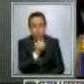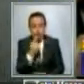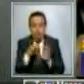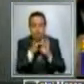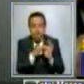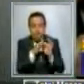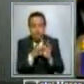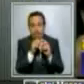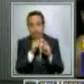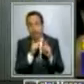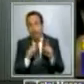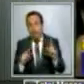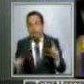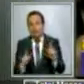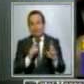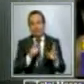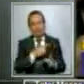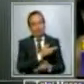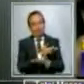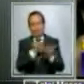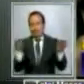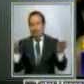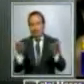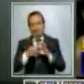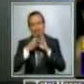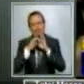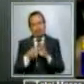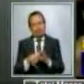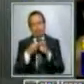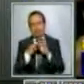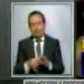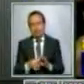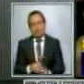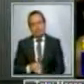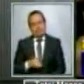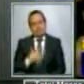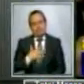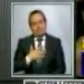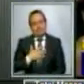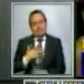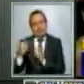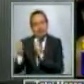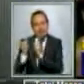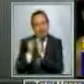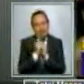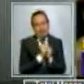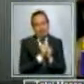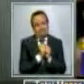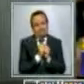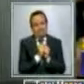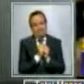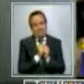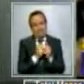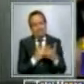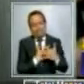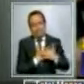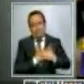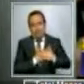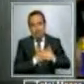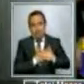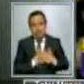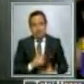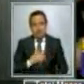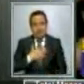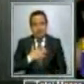pero a todos les doy infinitas gracias me he sentido acompañada me he sentido querida